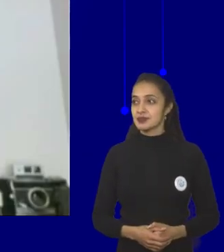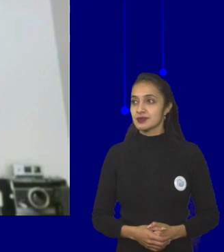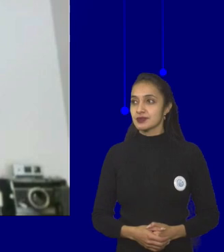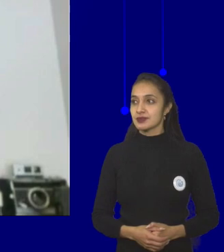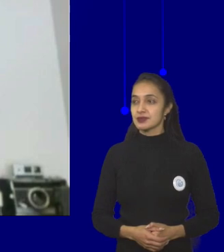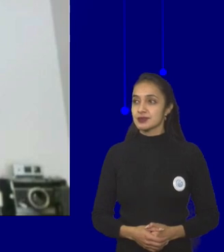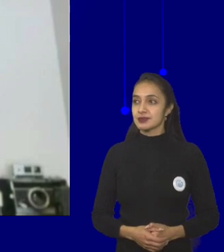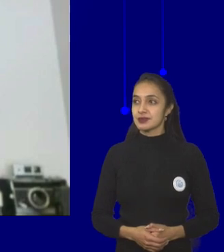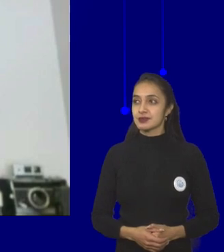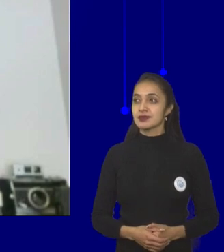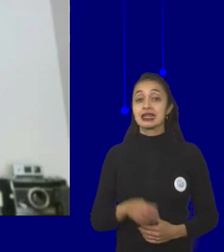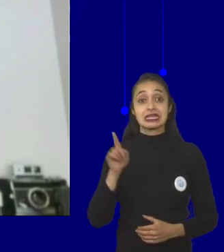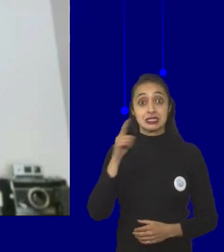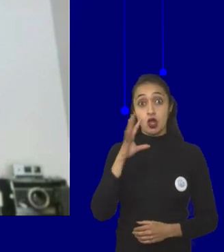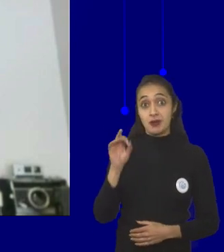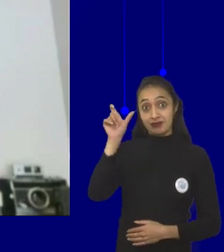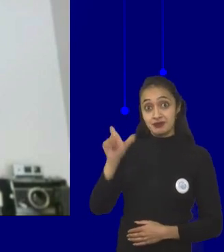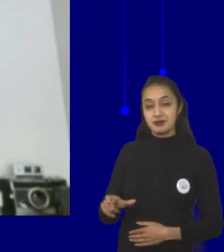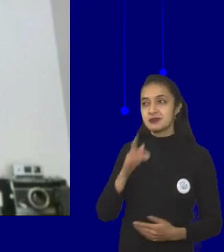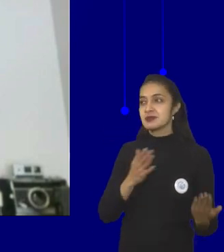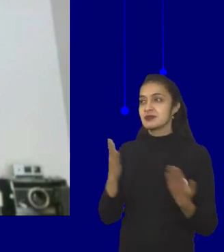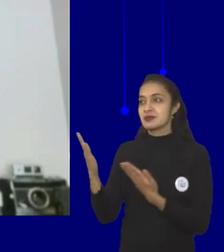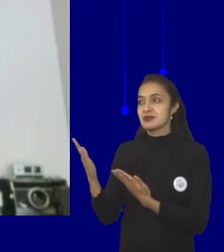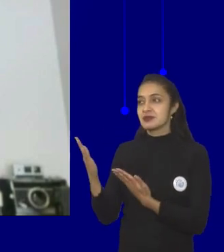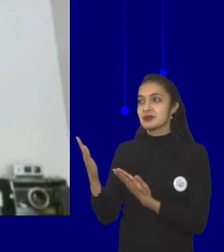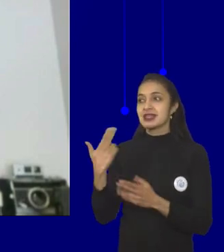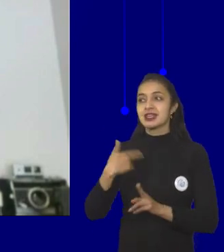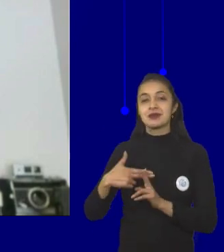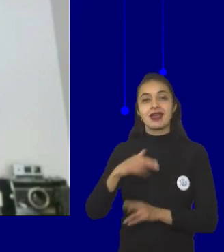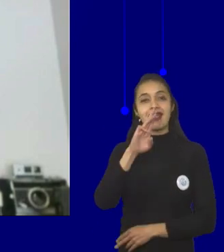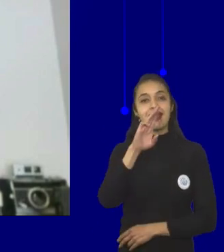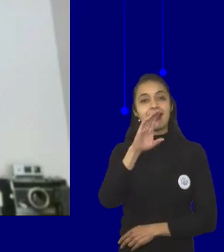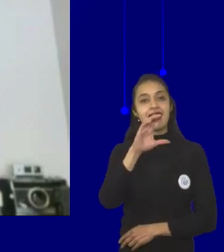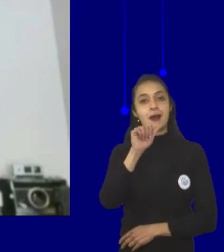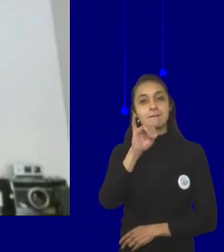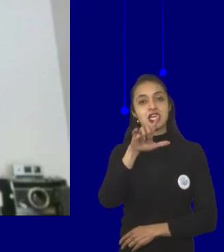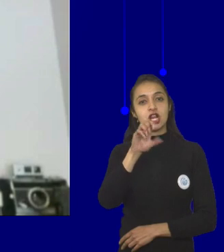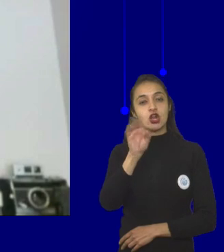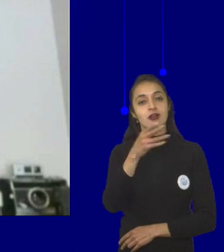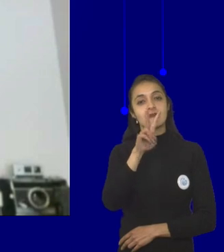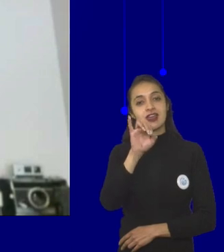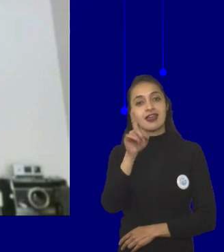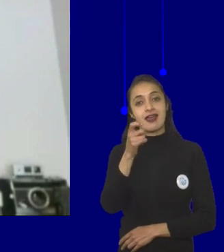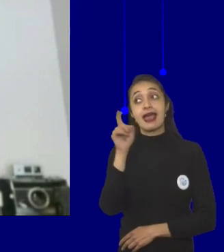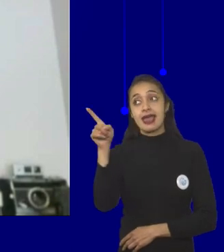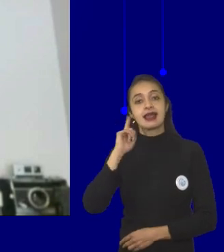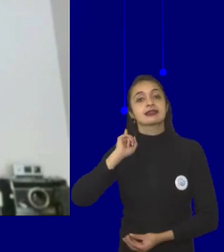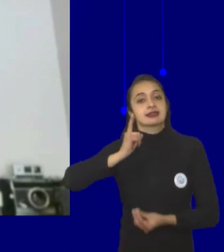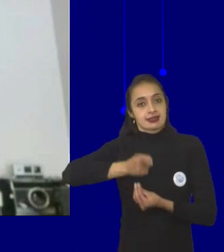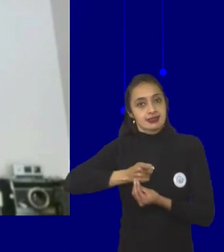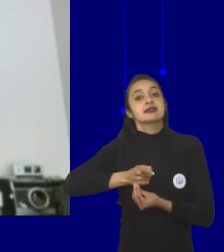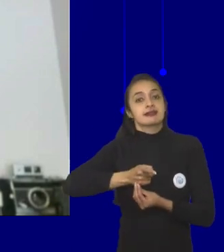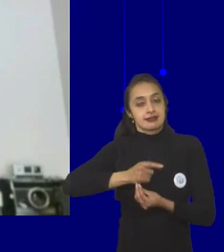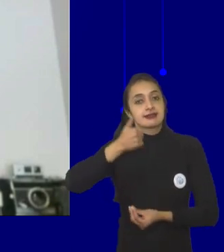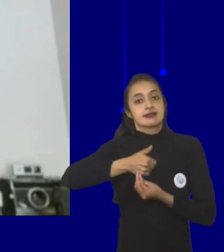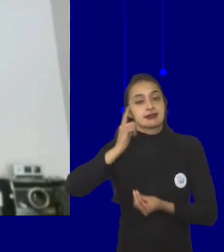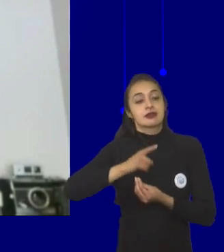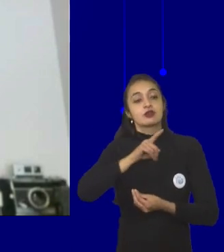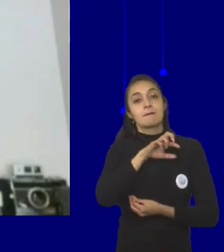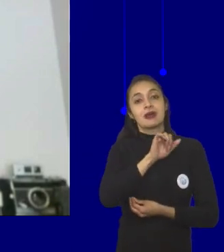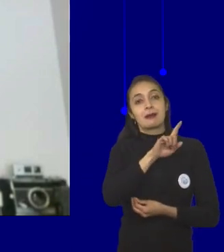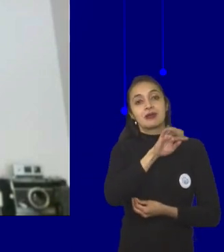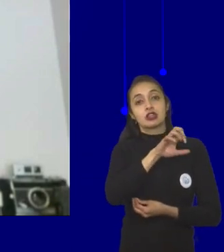Y la milla extra fue la que corrió este hombre, Camilo Vega. Camilo Vega fue el director de Pálpito. Camilo empezó